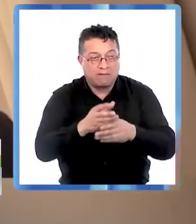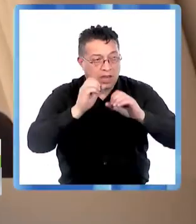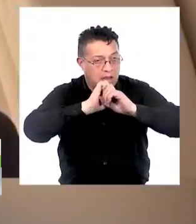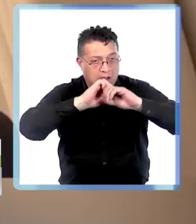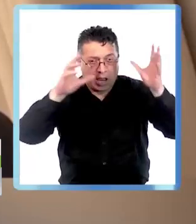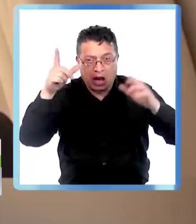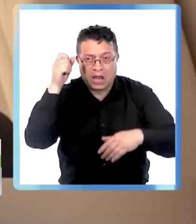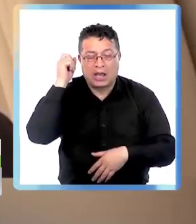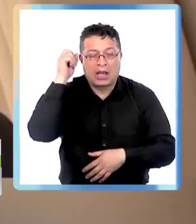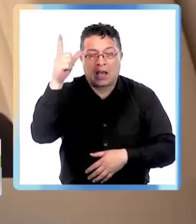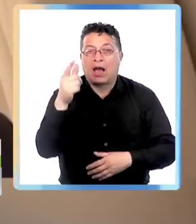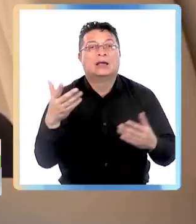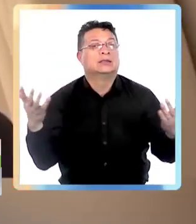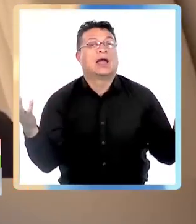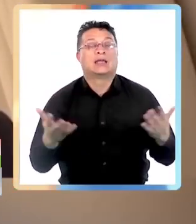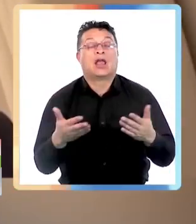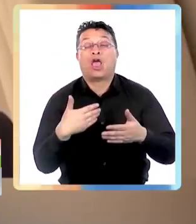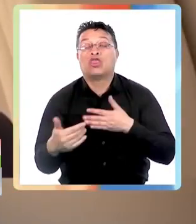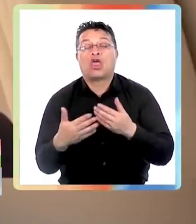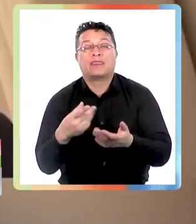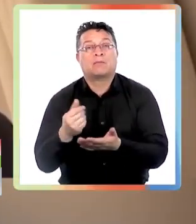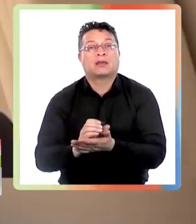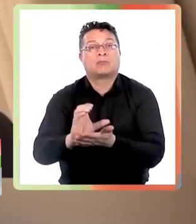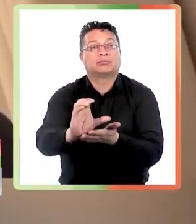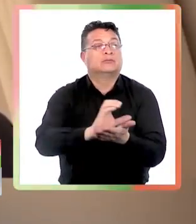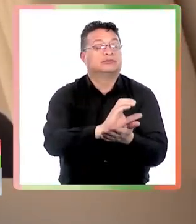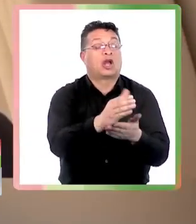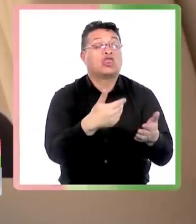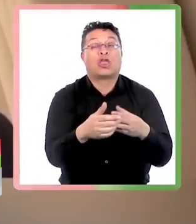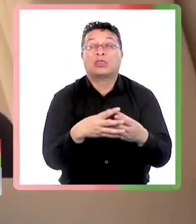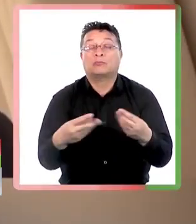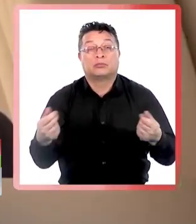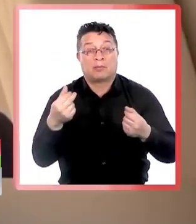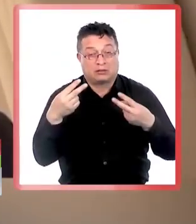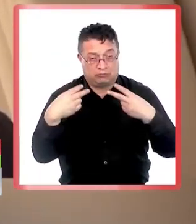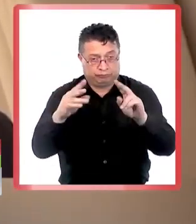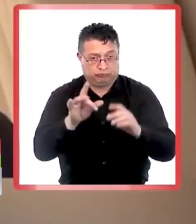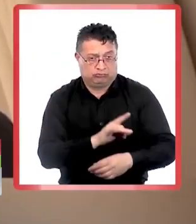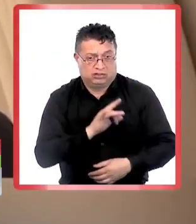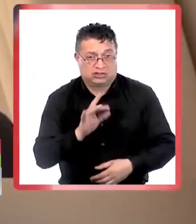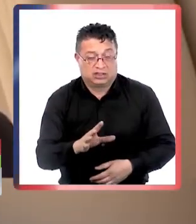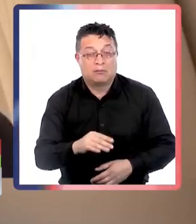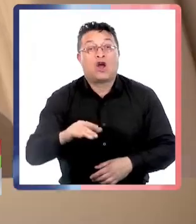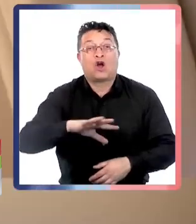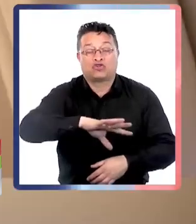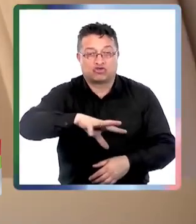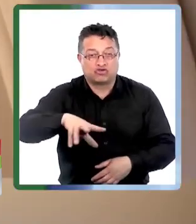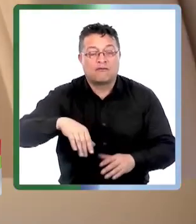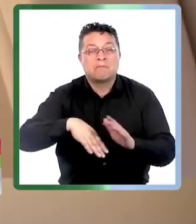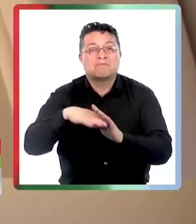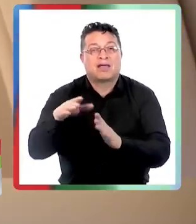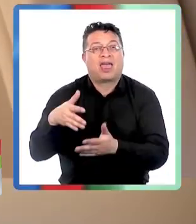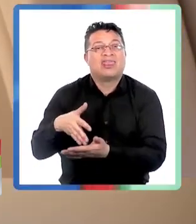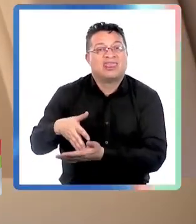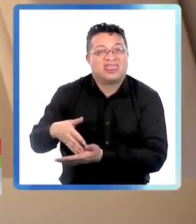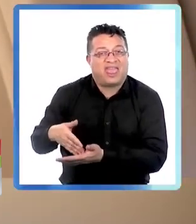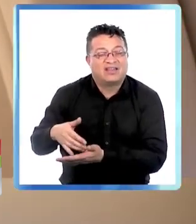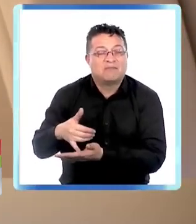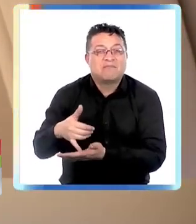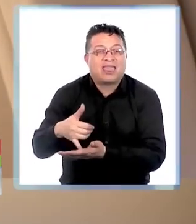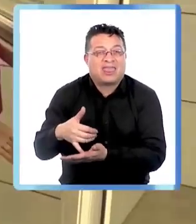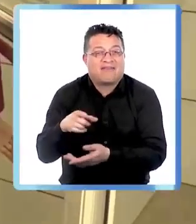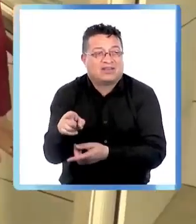país tiene que dilucidar y saber a ciencia cierta dónde fueron a parar estos recursos de todos los chilenos. Aquí le robaron al más